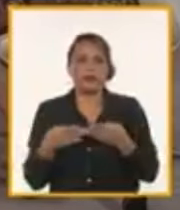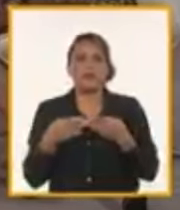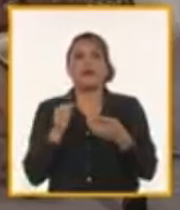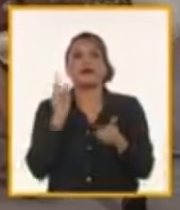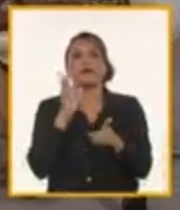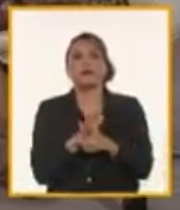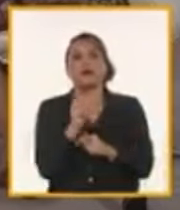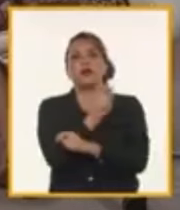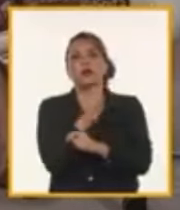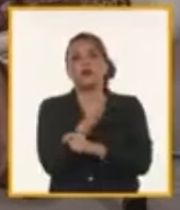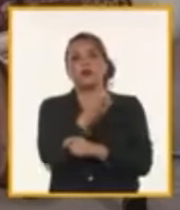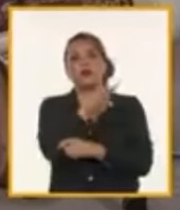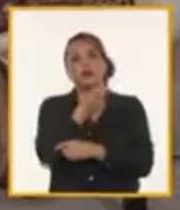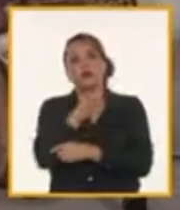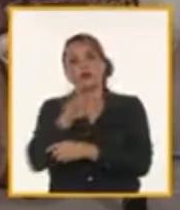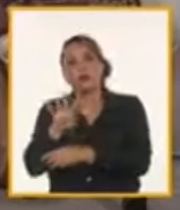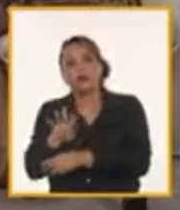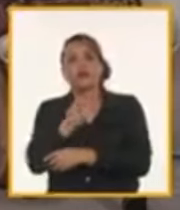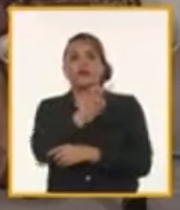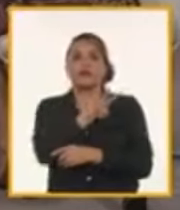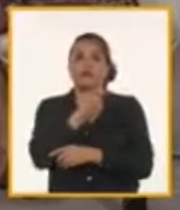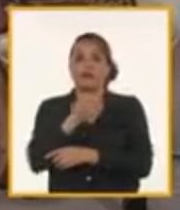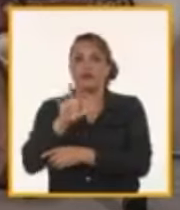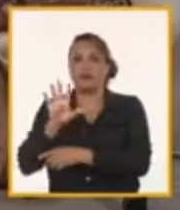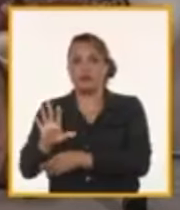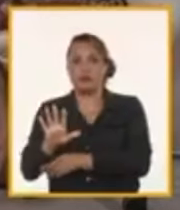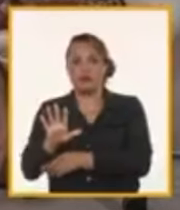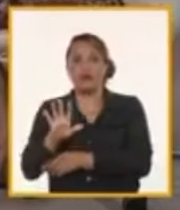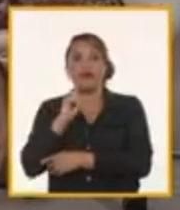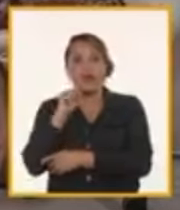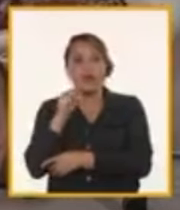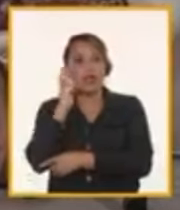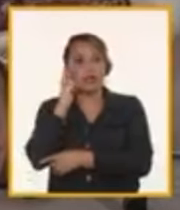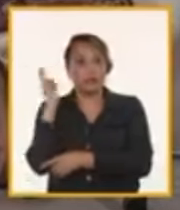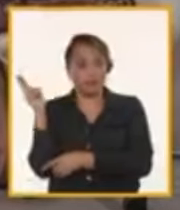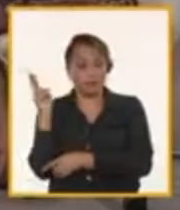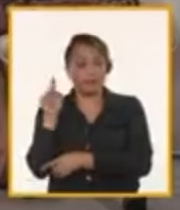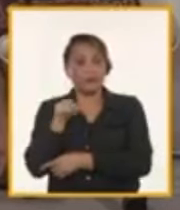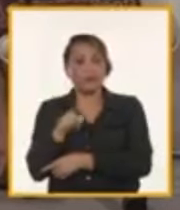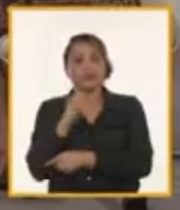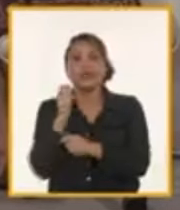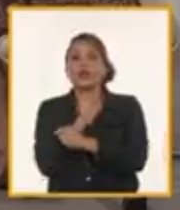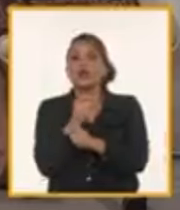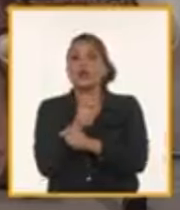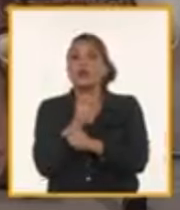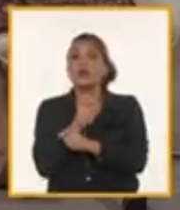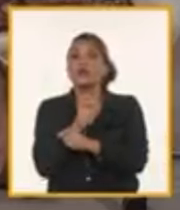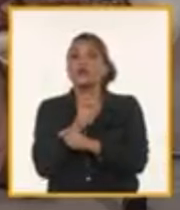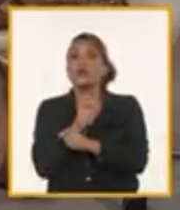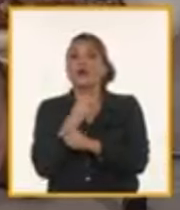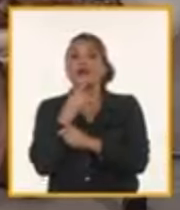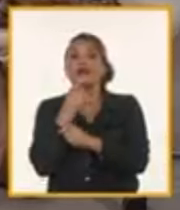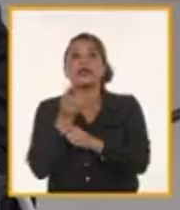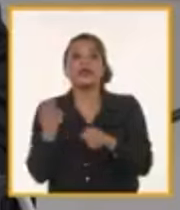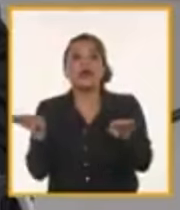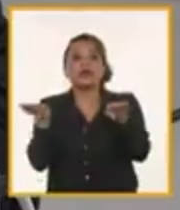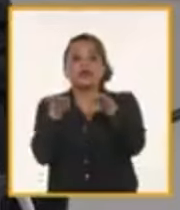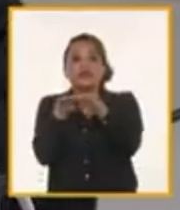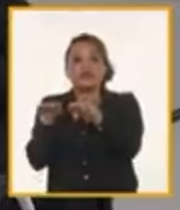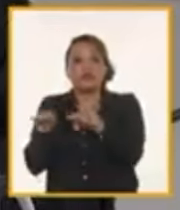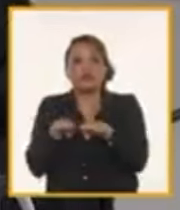24 25 que como recordaremos será el curso en que todo el sistema educ Nao Cubano se va a